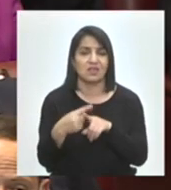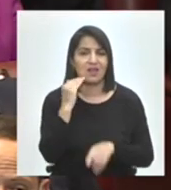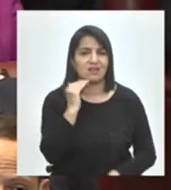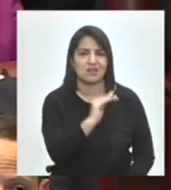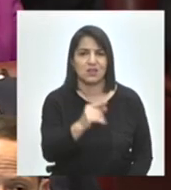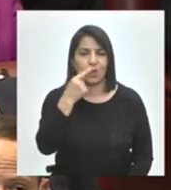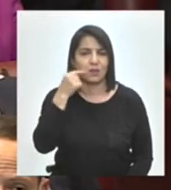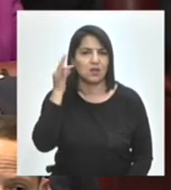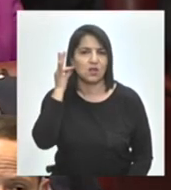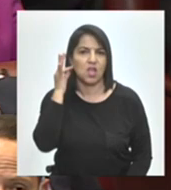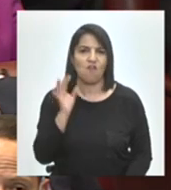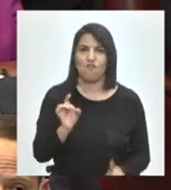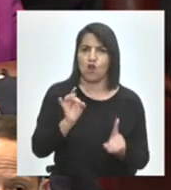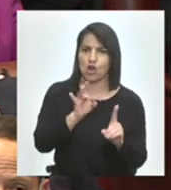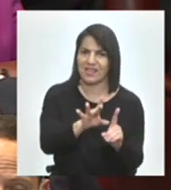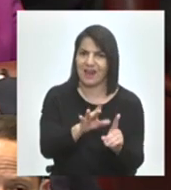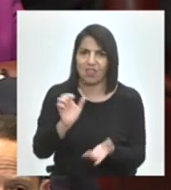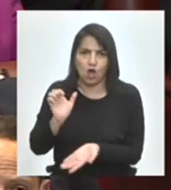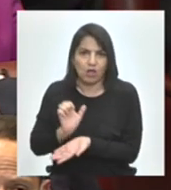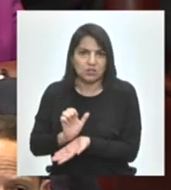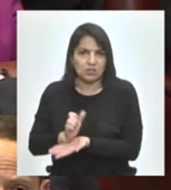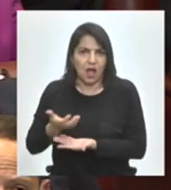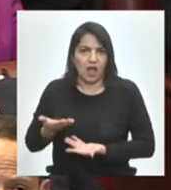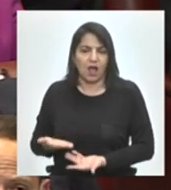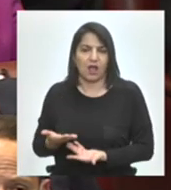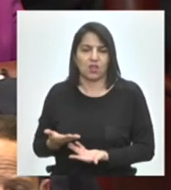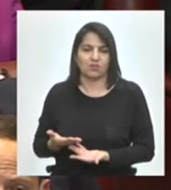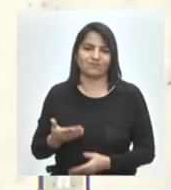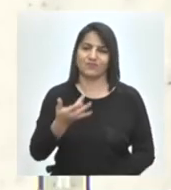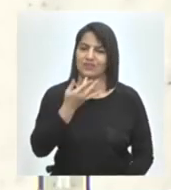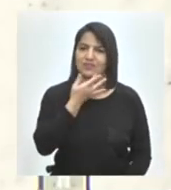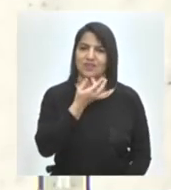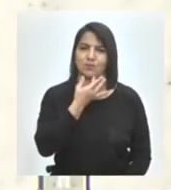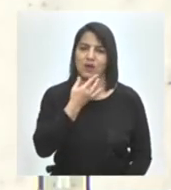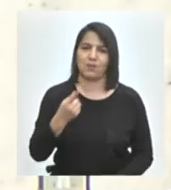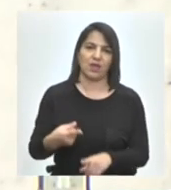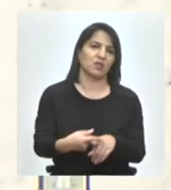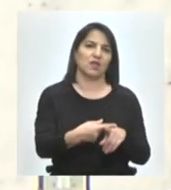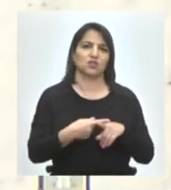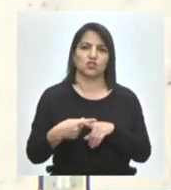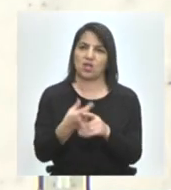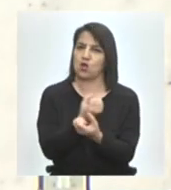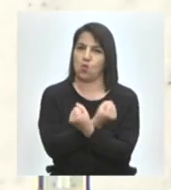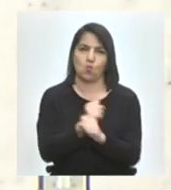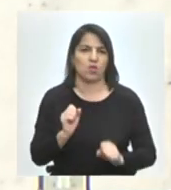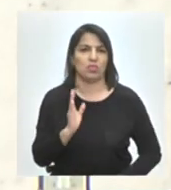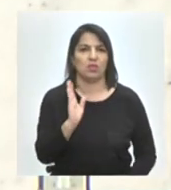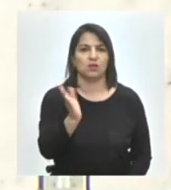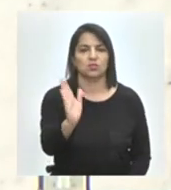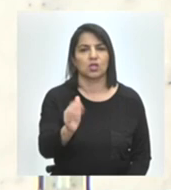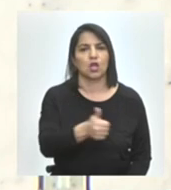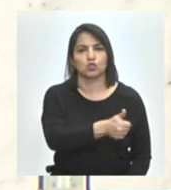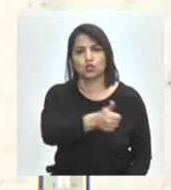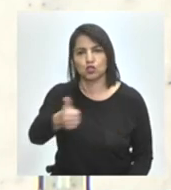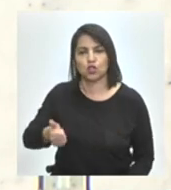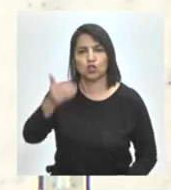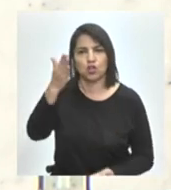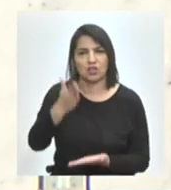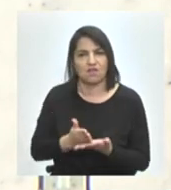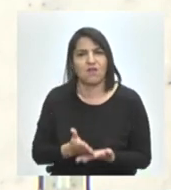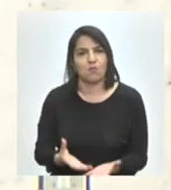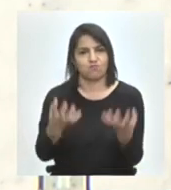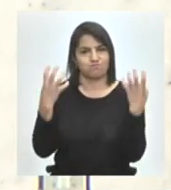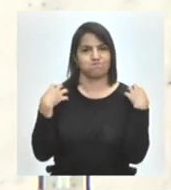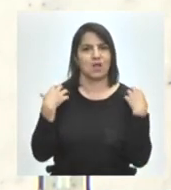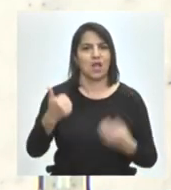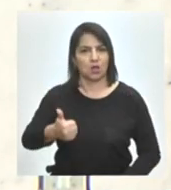niñas son vulnerados por el propio Estado es simplemente una sociedad inviable. Todos tenemos que comprometernos con